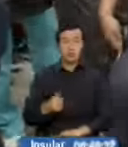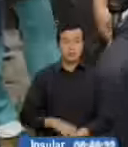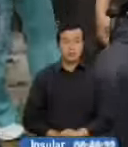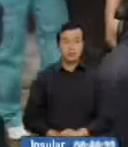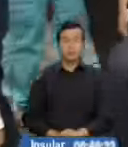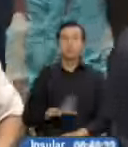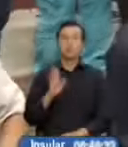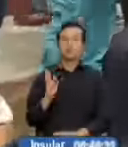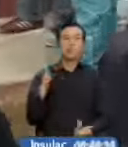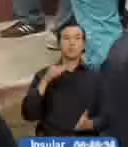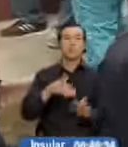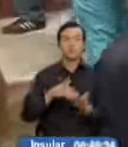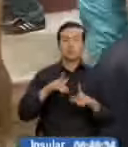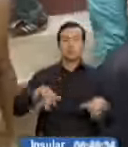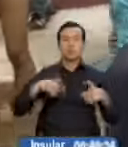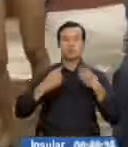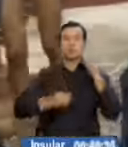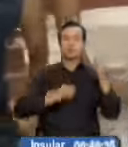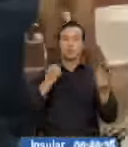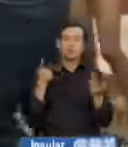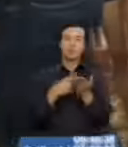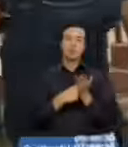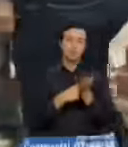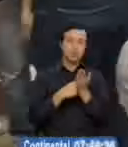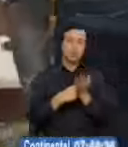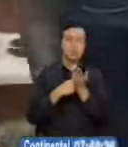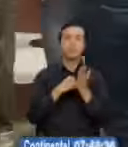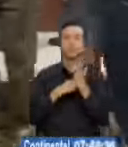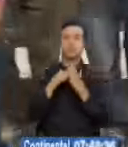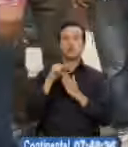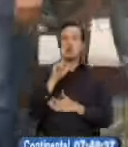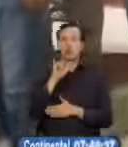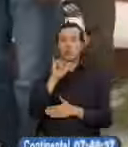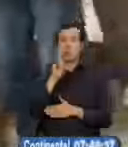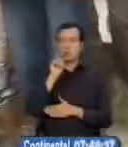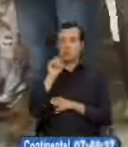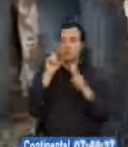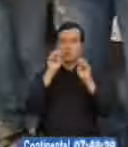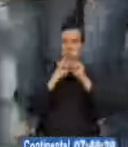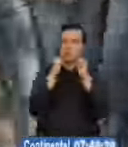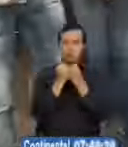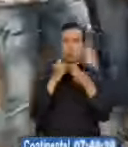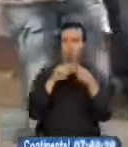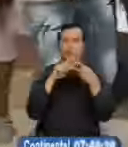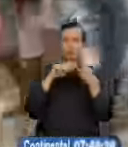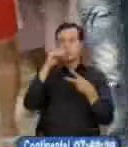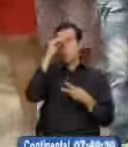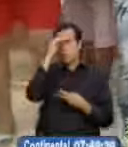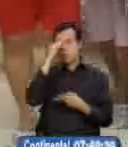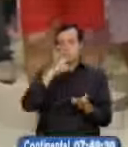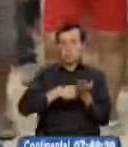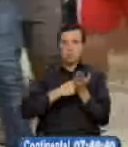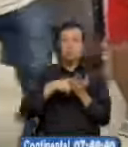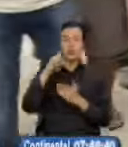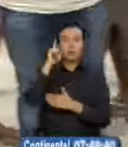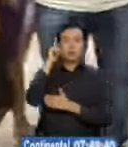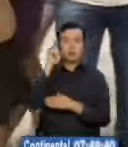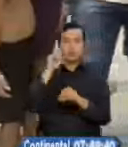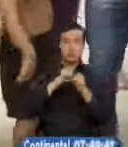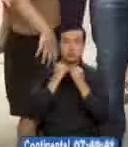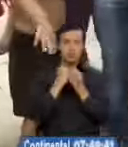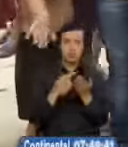En su estadía, Moreno también tiene previsto reunirse con los ministros libaneses de Asuntos Sociales y de Educación, así como con líderes